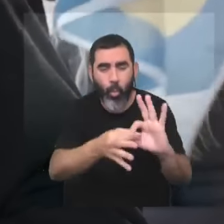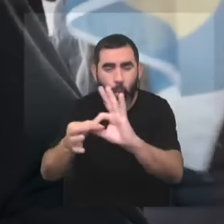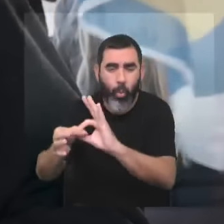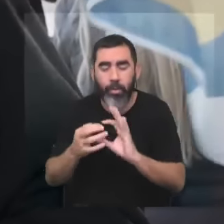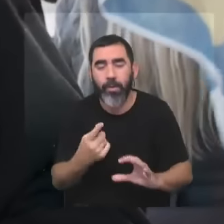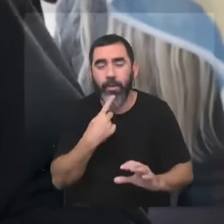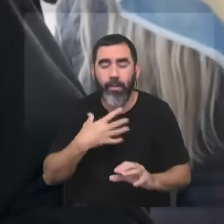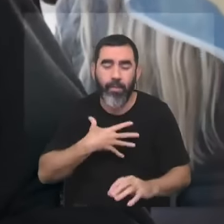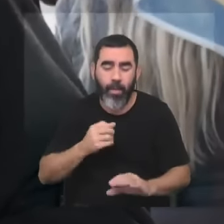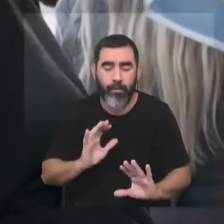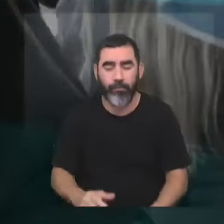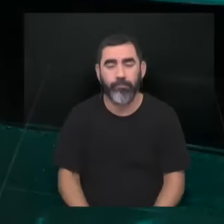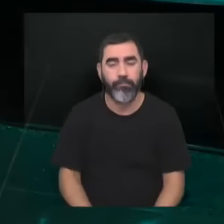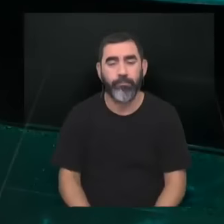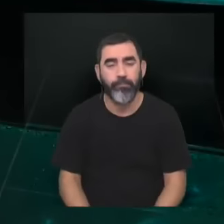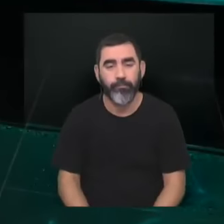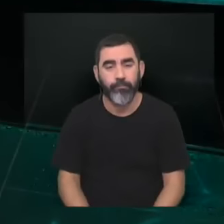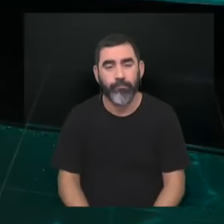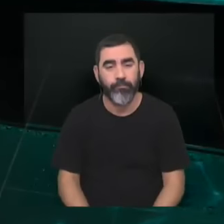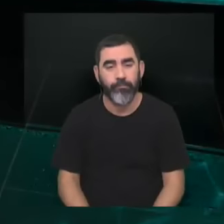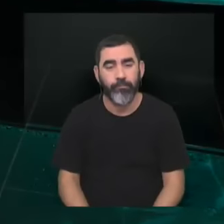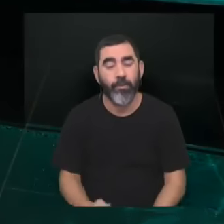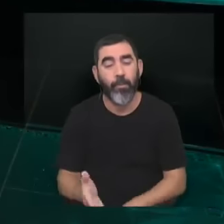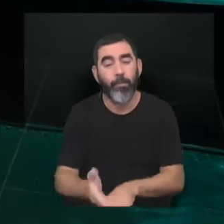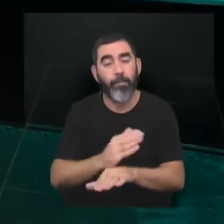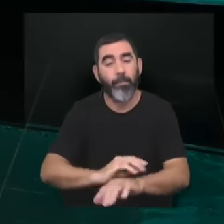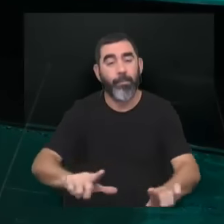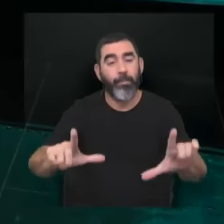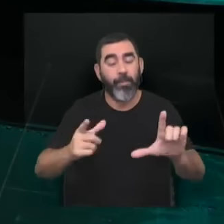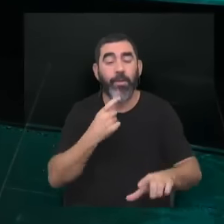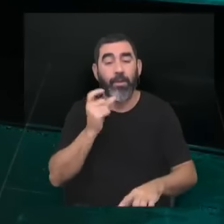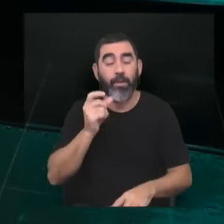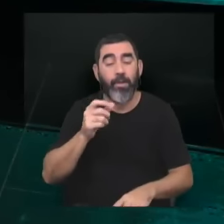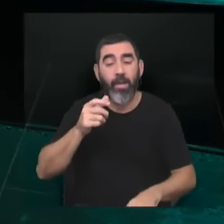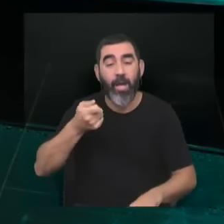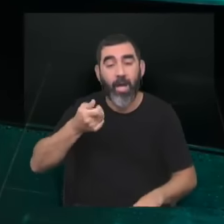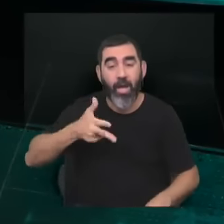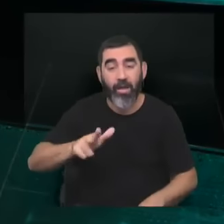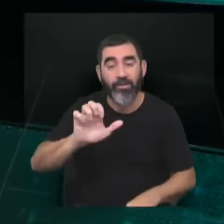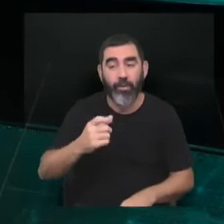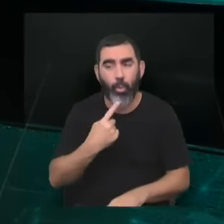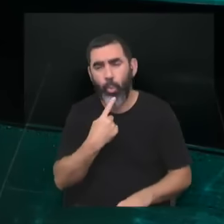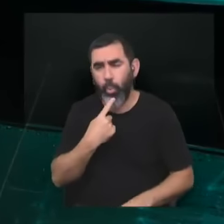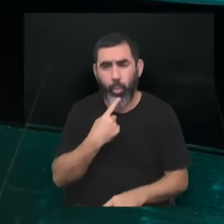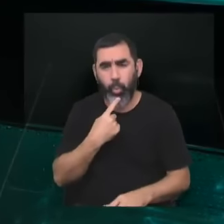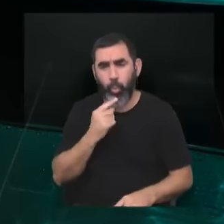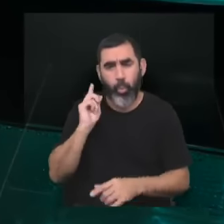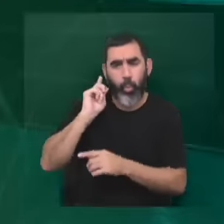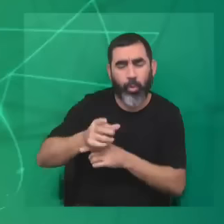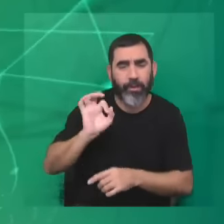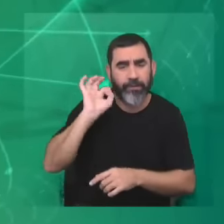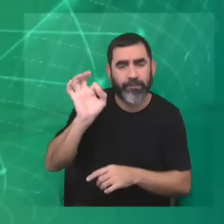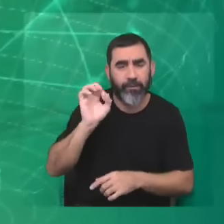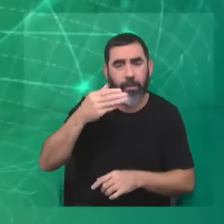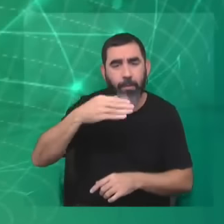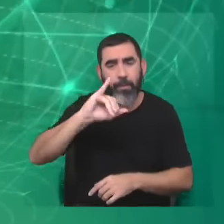a ver la precandidata por el partido Colorado Carolina h cuestionó duramente a la senadora